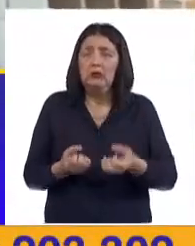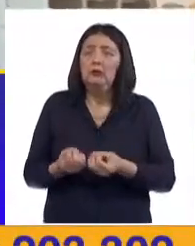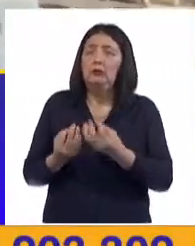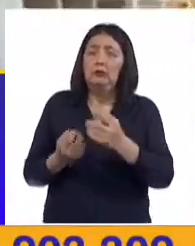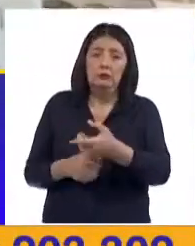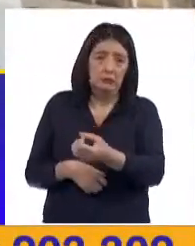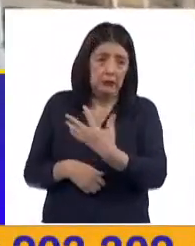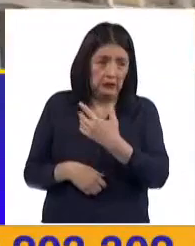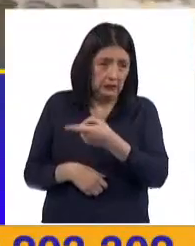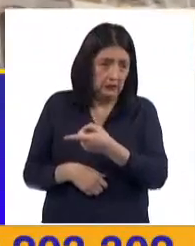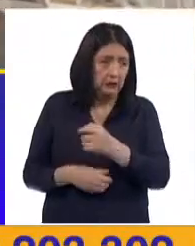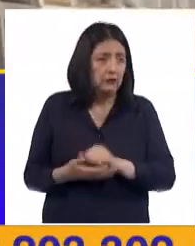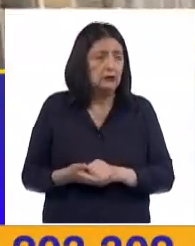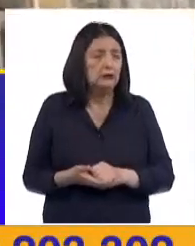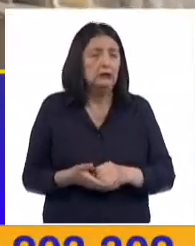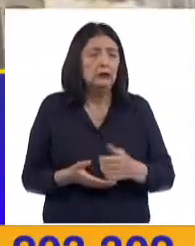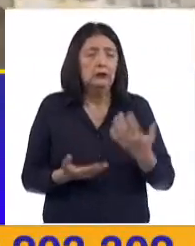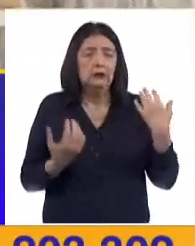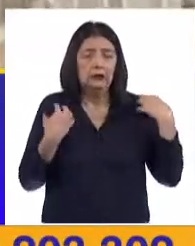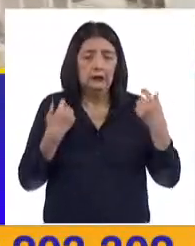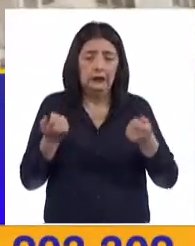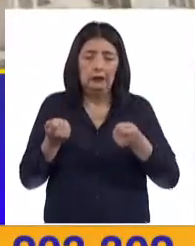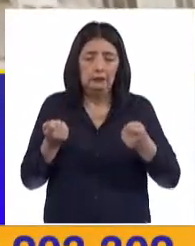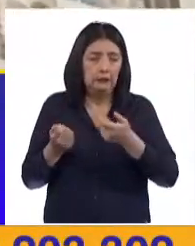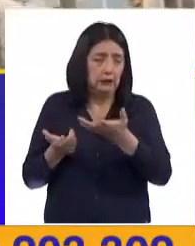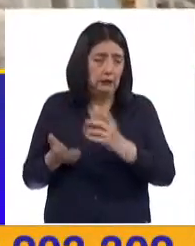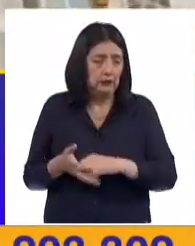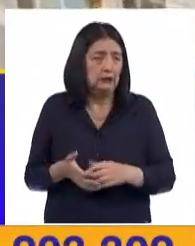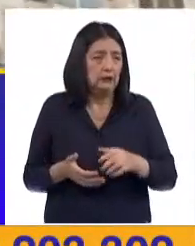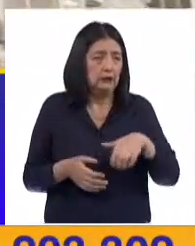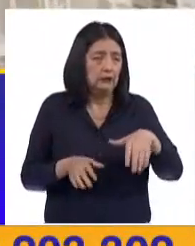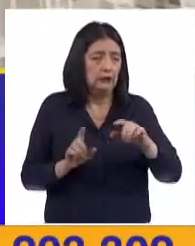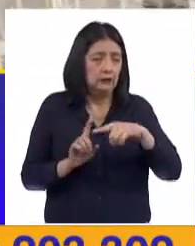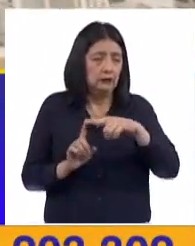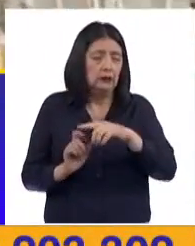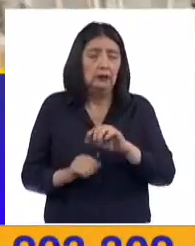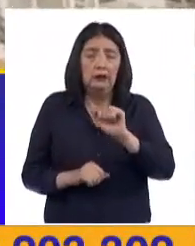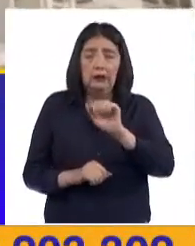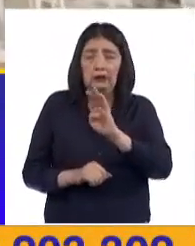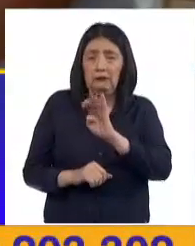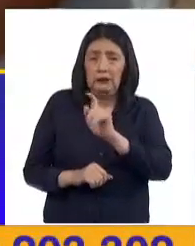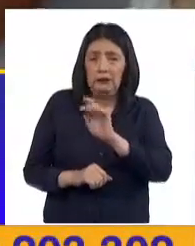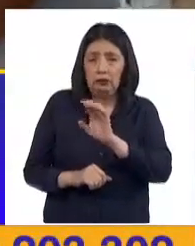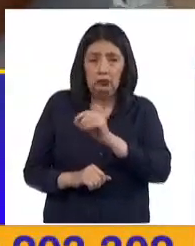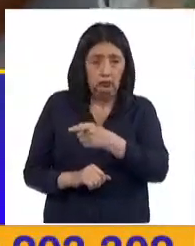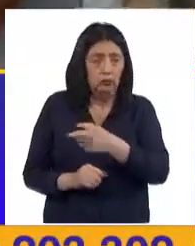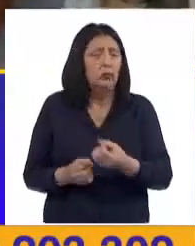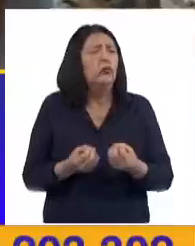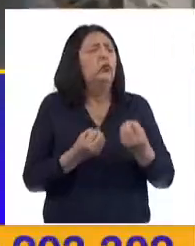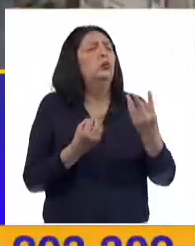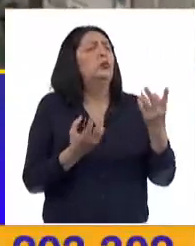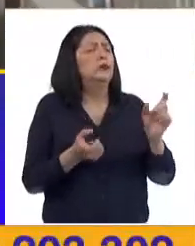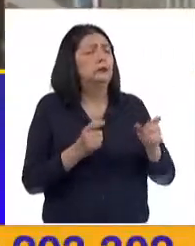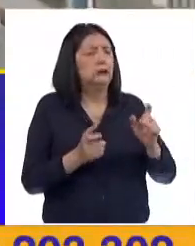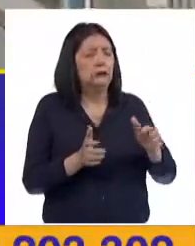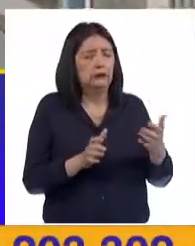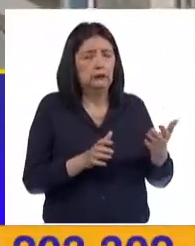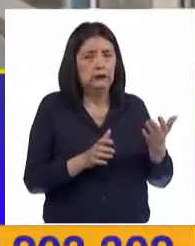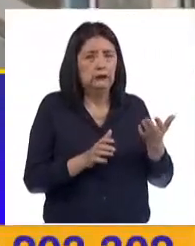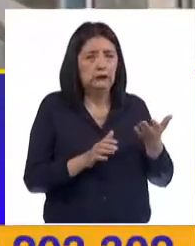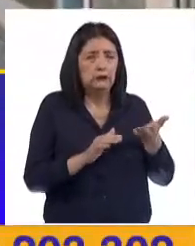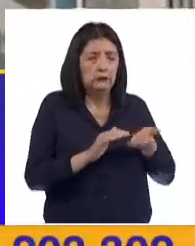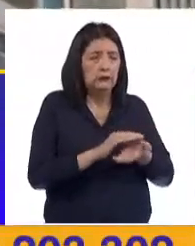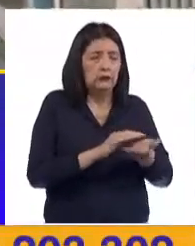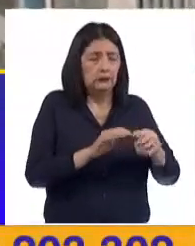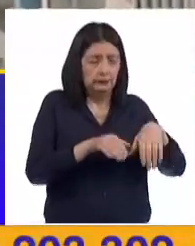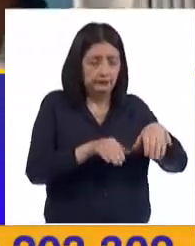Nos va a comentar al respecto el administrador del cementerio, el señor Alberto Ravelo Justano. Señor, ¿cuántas personas se entierran en promedio